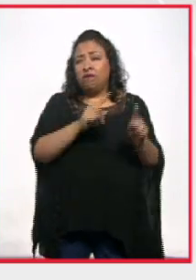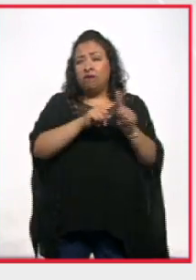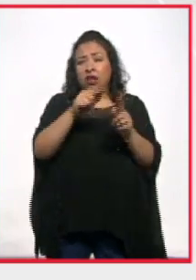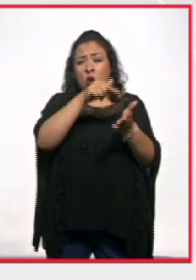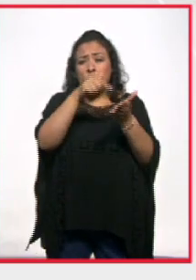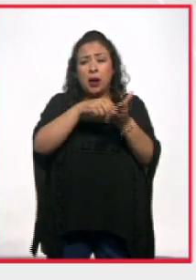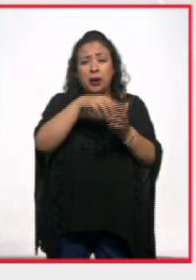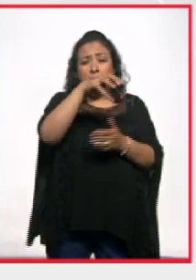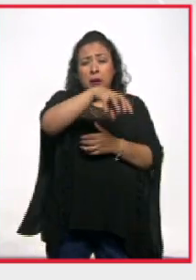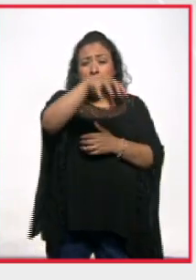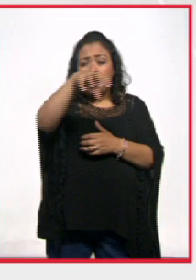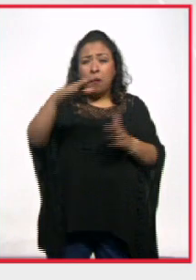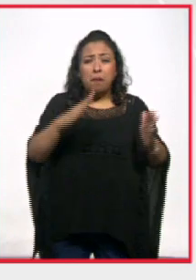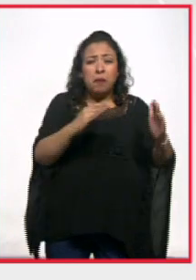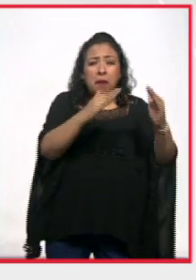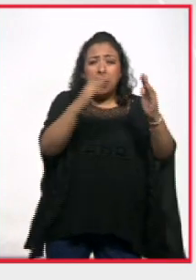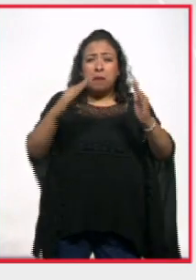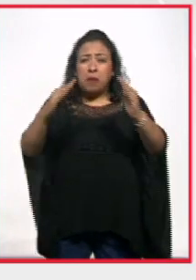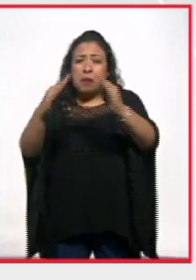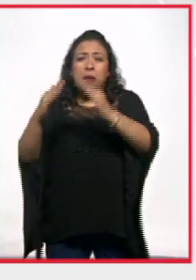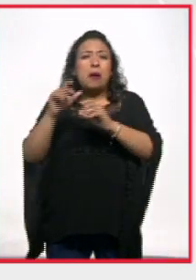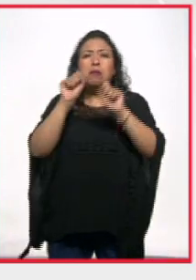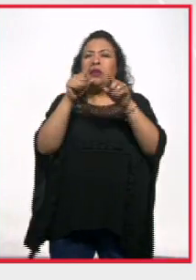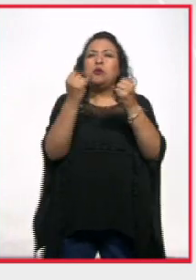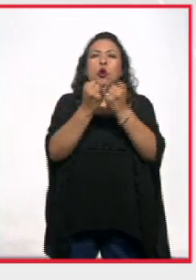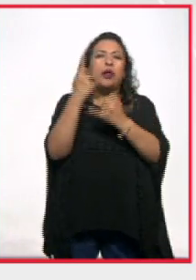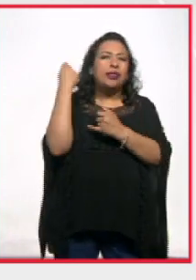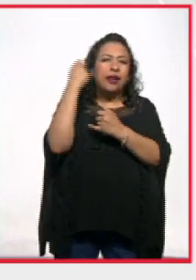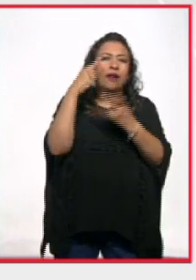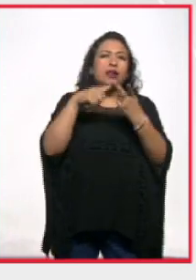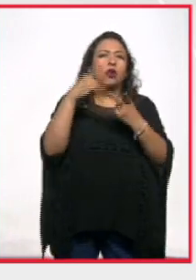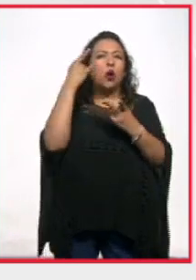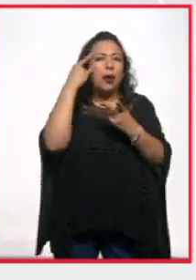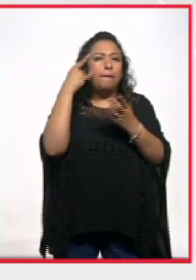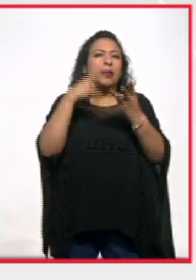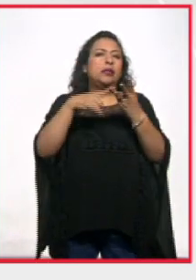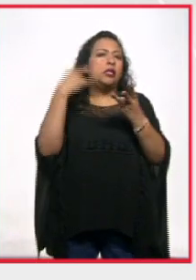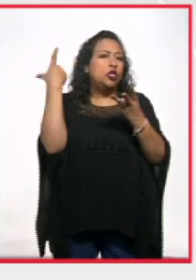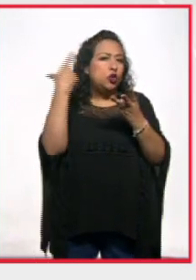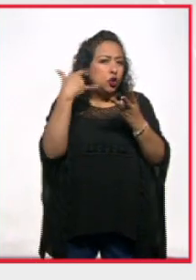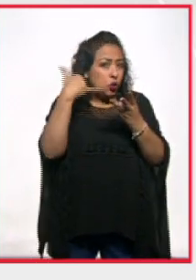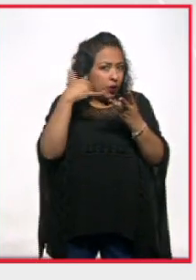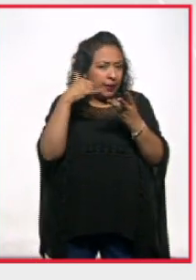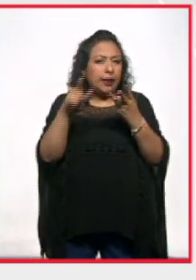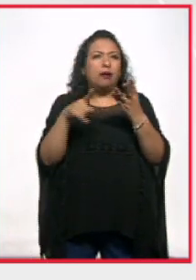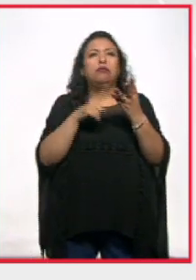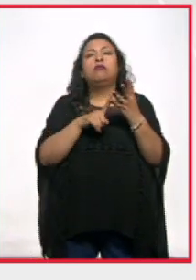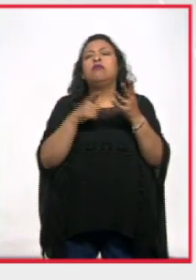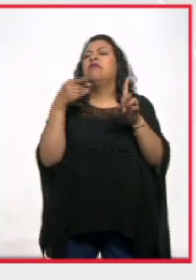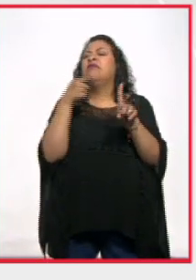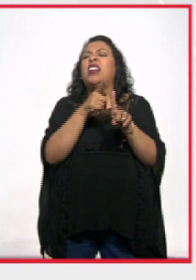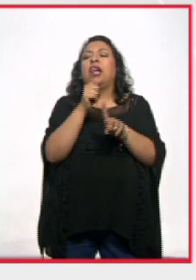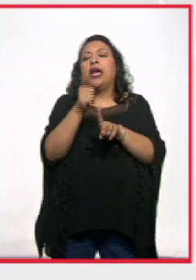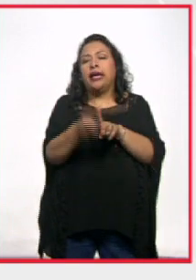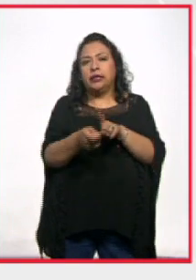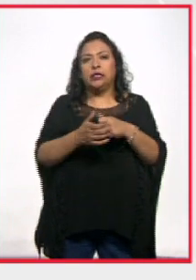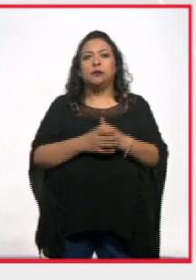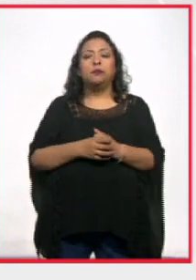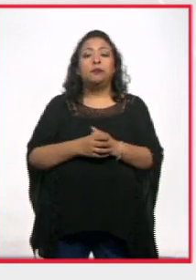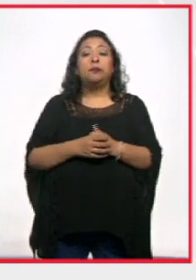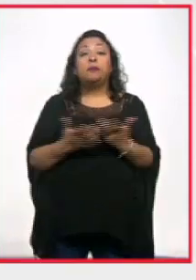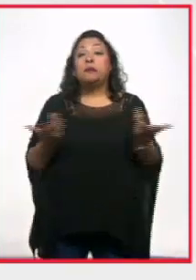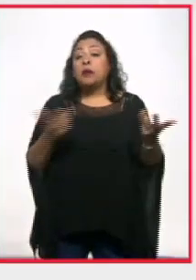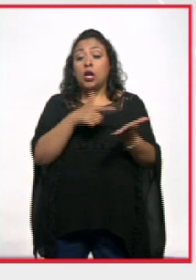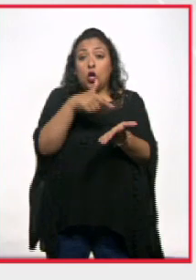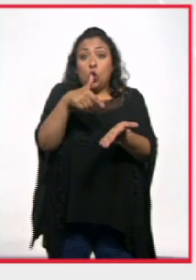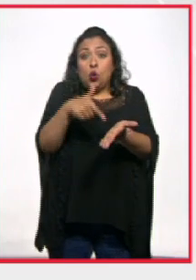zonas arqueológicas, al igual que de Tabasco, Campeche, Yucatán. Y me refiero a que